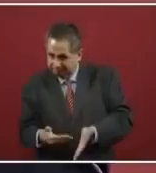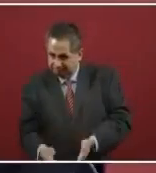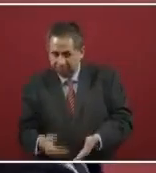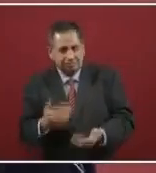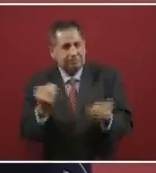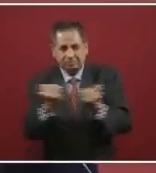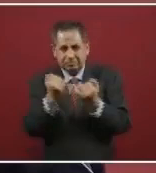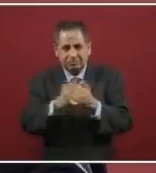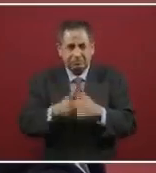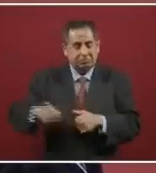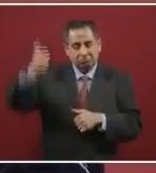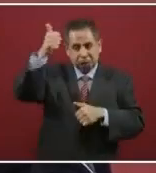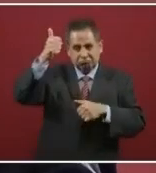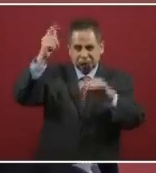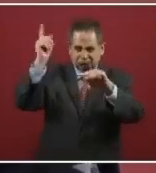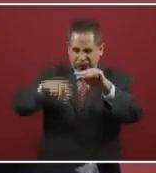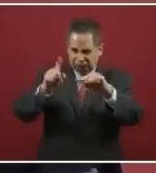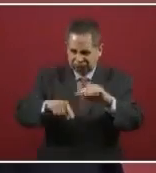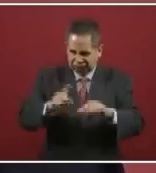Todos.